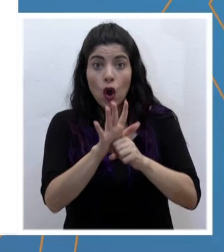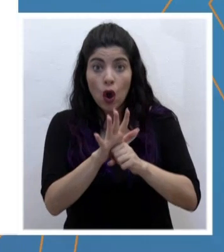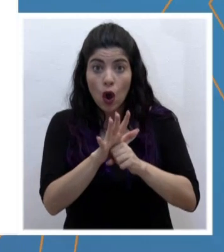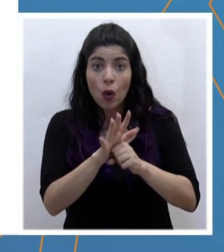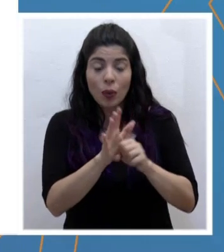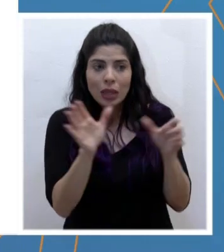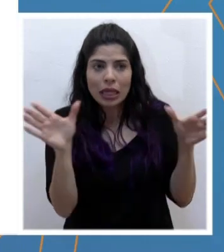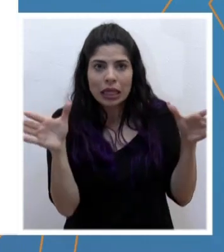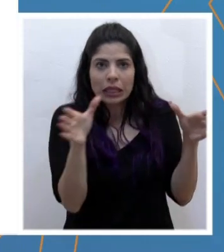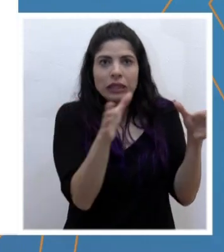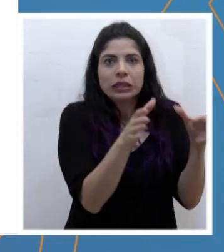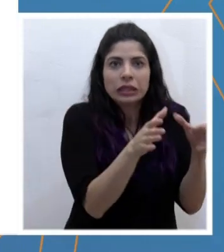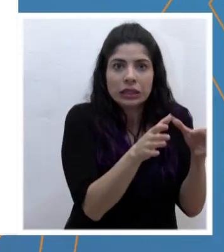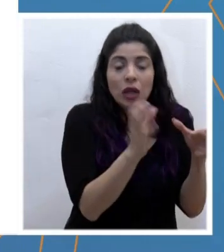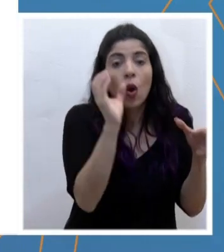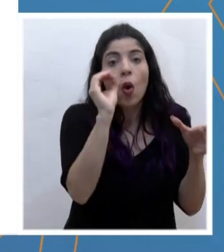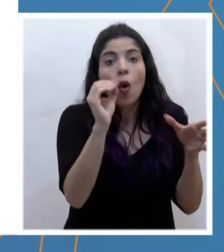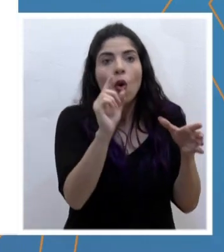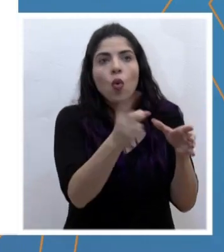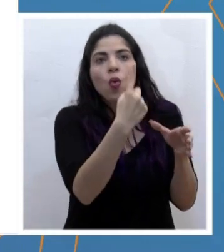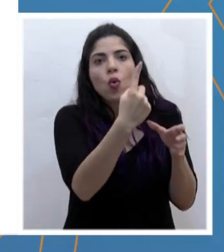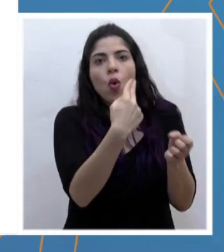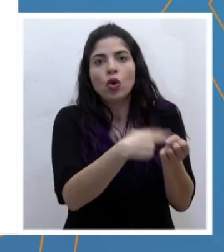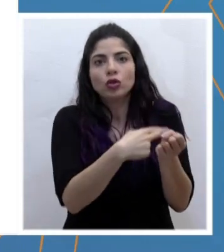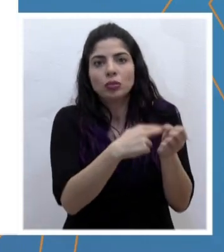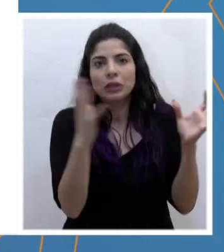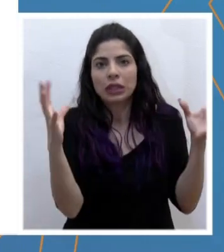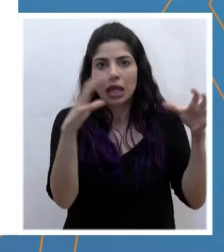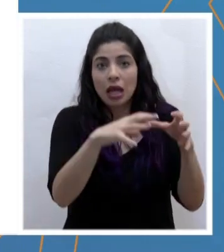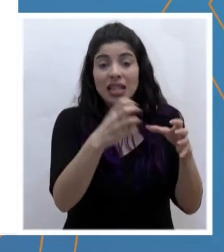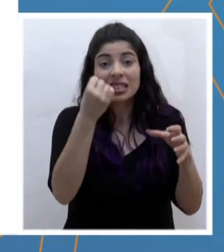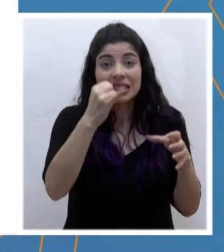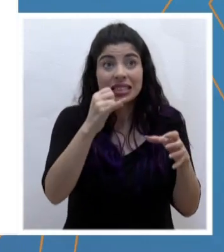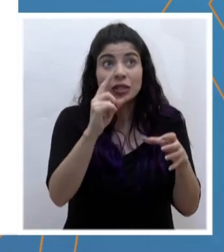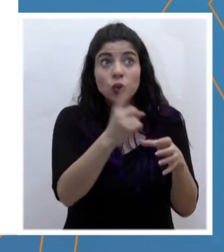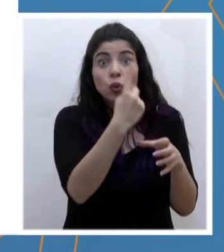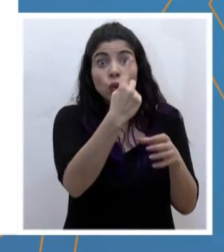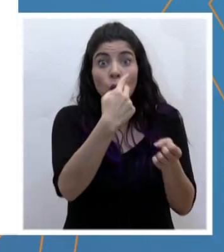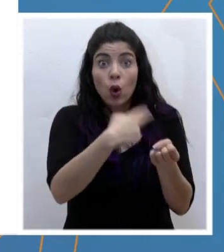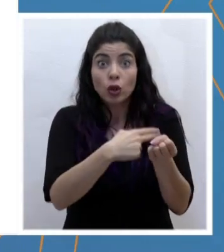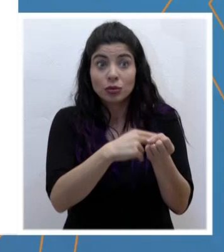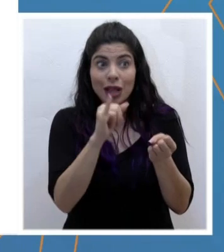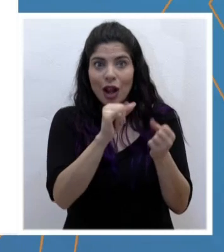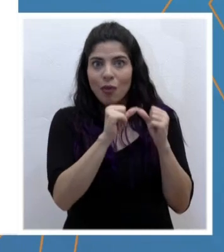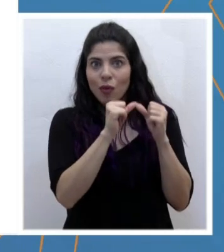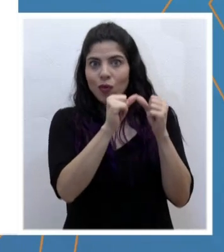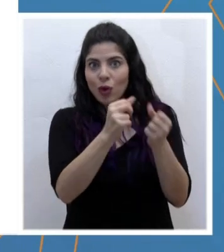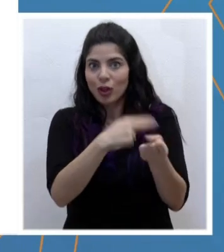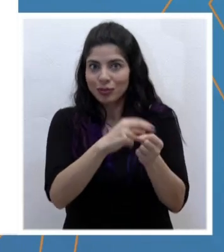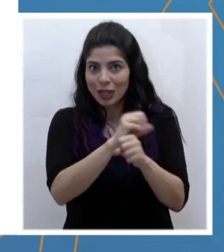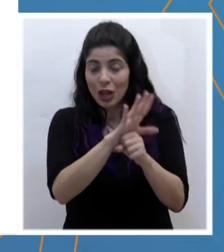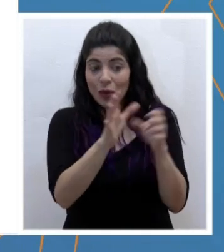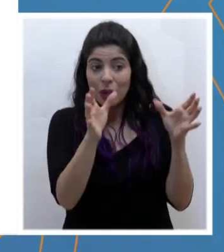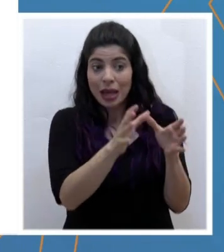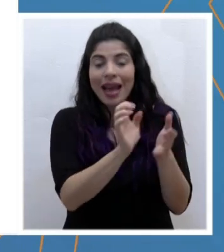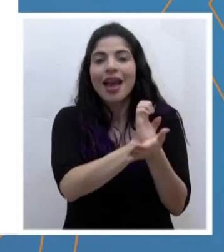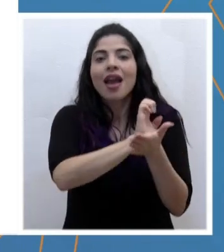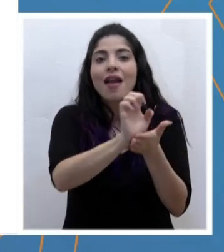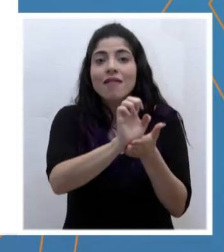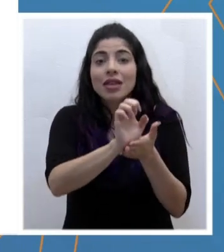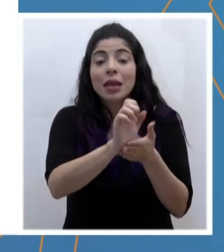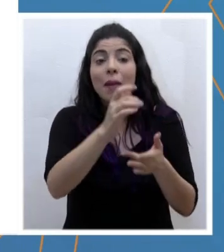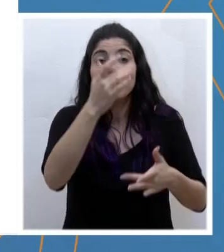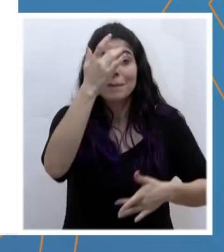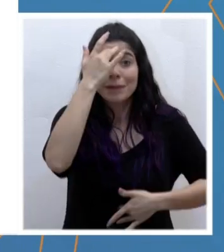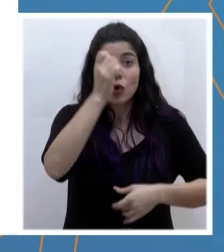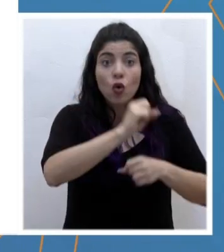áreas de aislamiento o ojalá en un solo hospital. El mantenerlos en un solo hospital, como hemos logrado a través del SEACO, evita que pacientes con